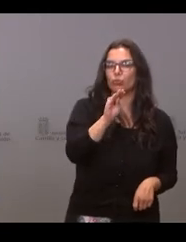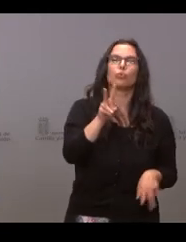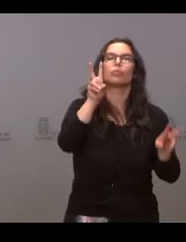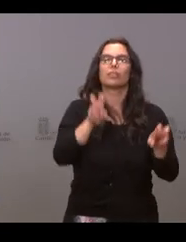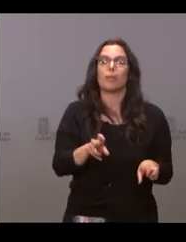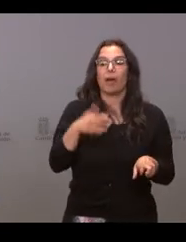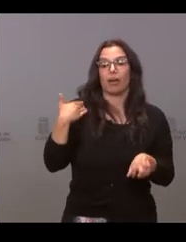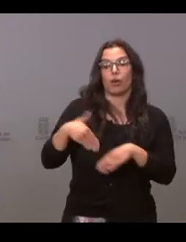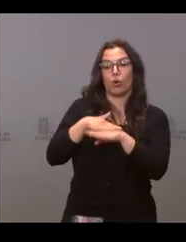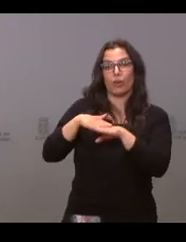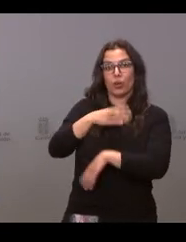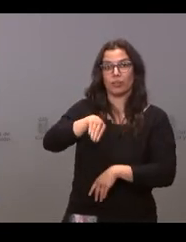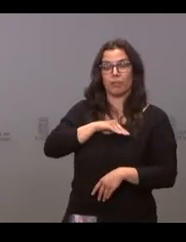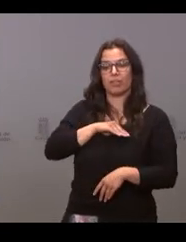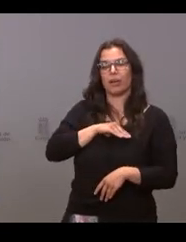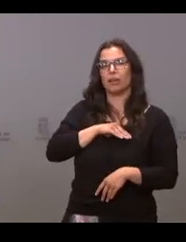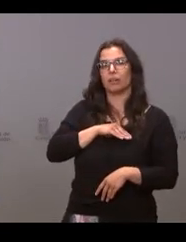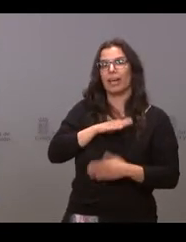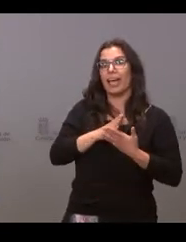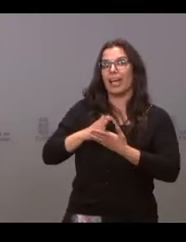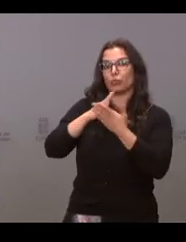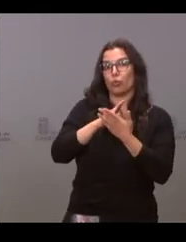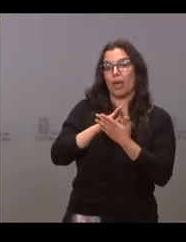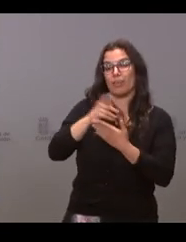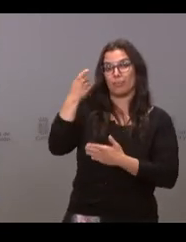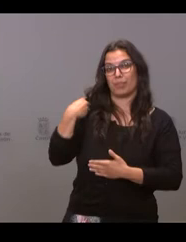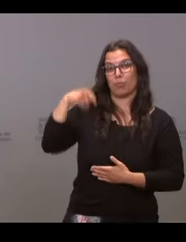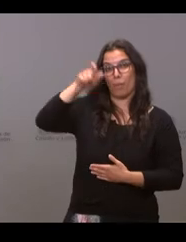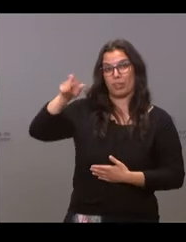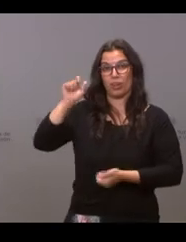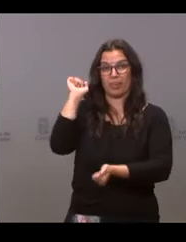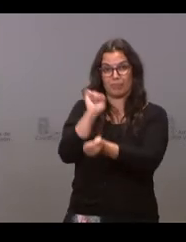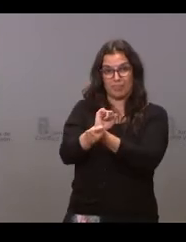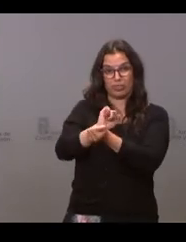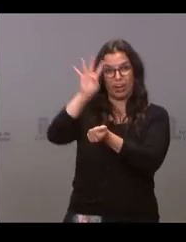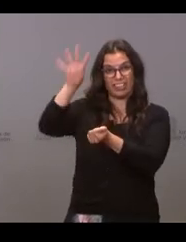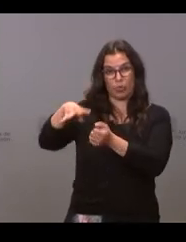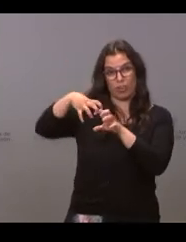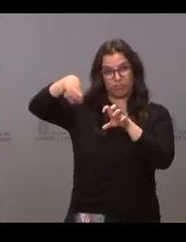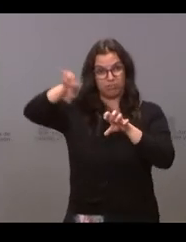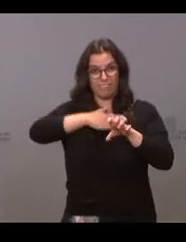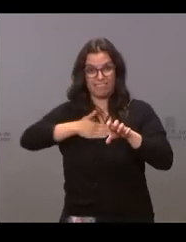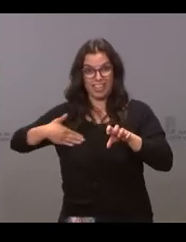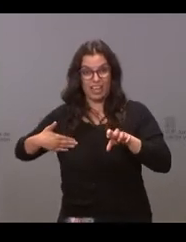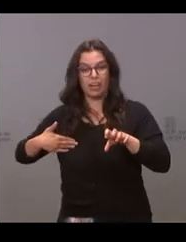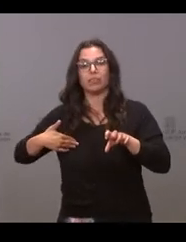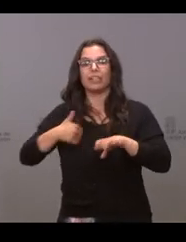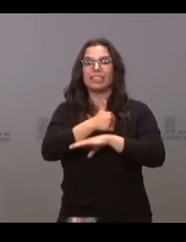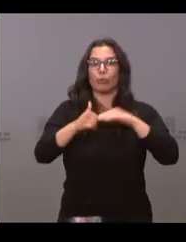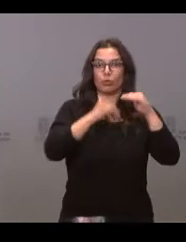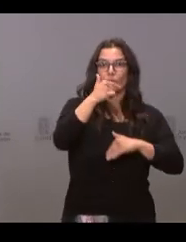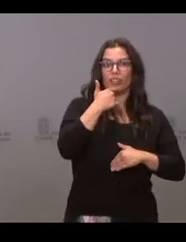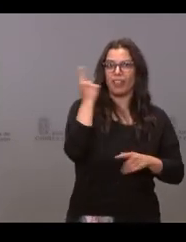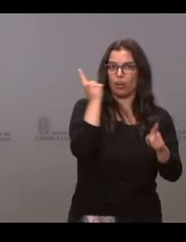decisión del gobierno de estudiar los indultos de los presos del proceso después de que el tribunal se haya manifestado en contra muchas